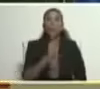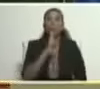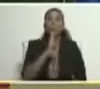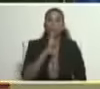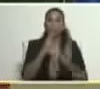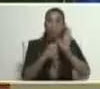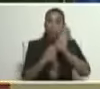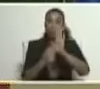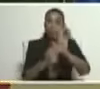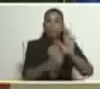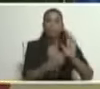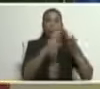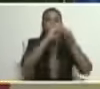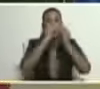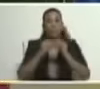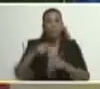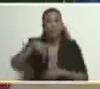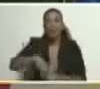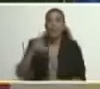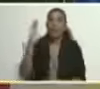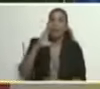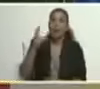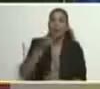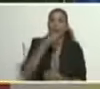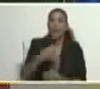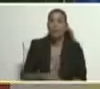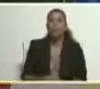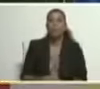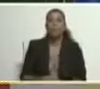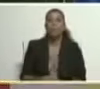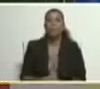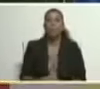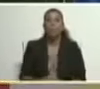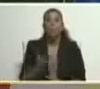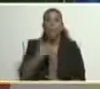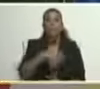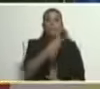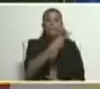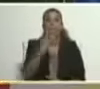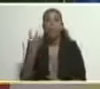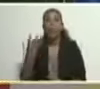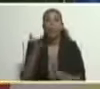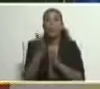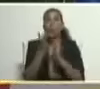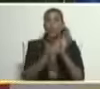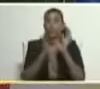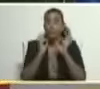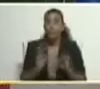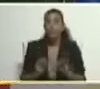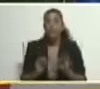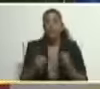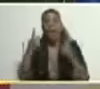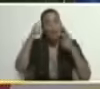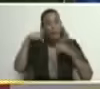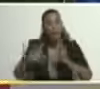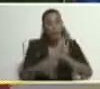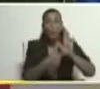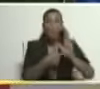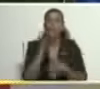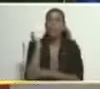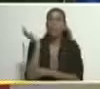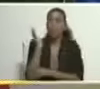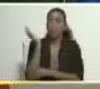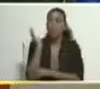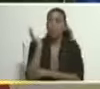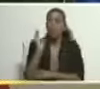Honduras, pueblo y gobierno de la República Bolivariana de Venezuela, y en esta ocasión, ante esta cumbre